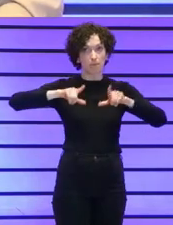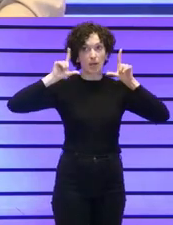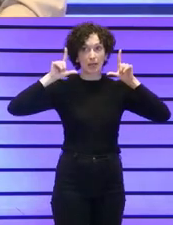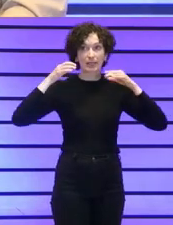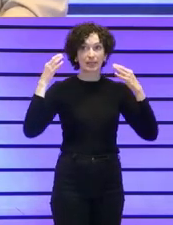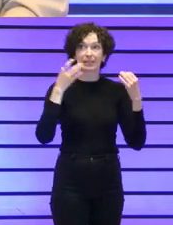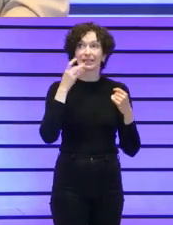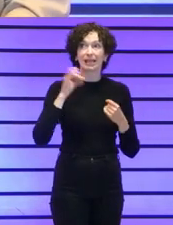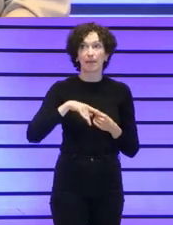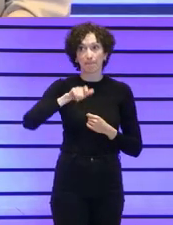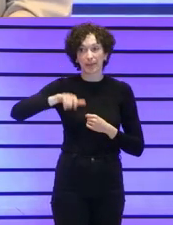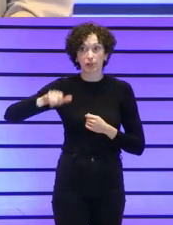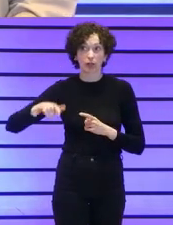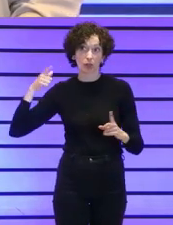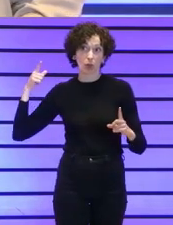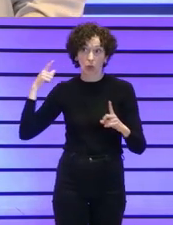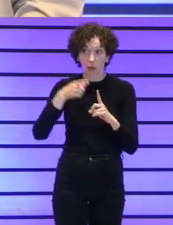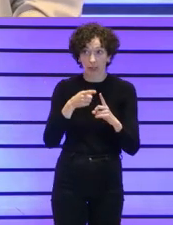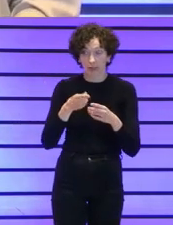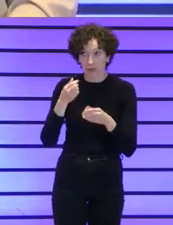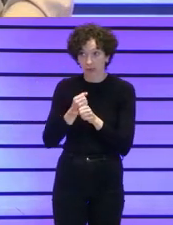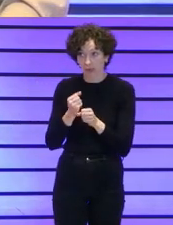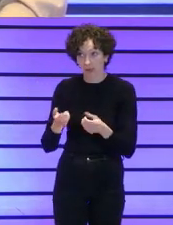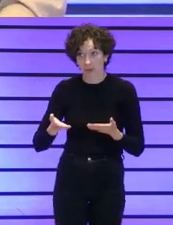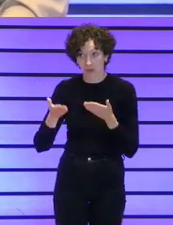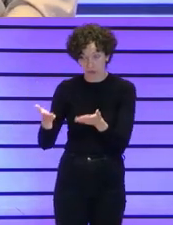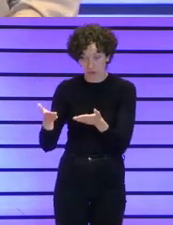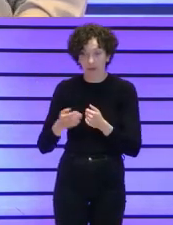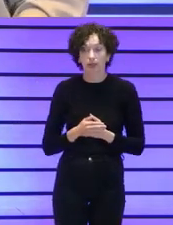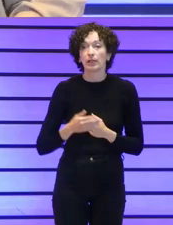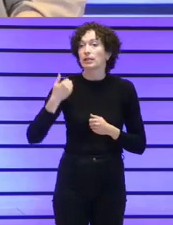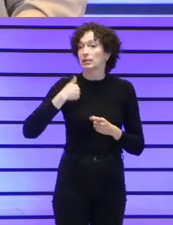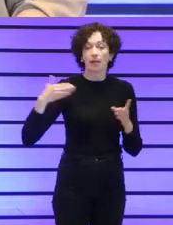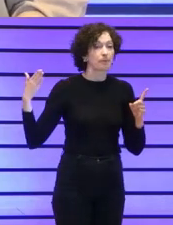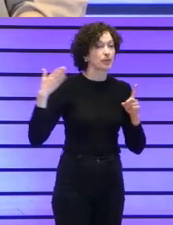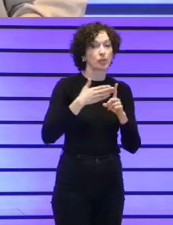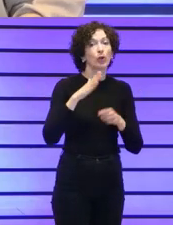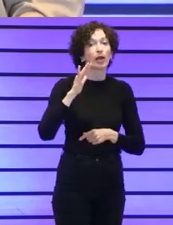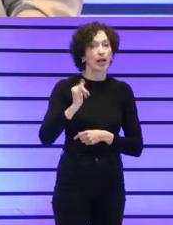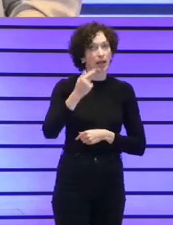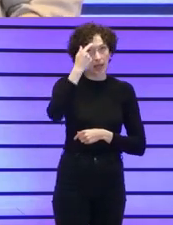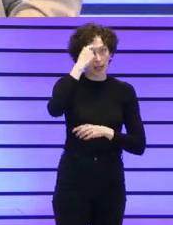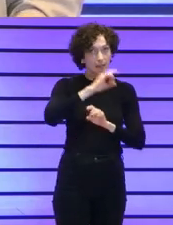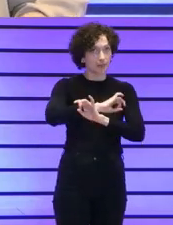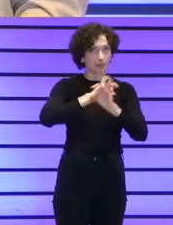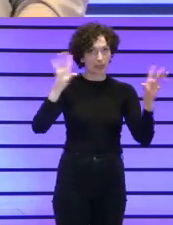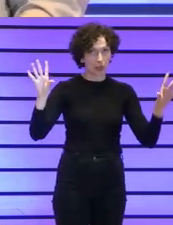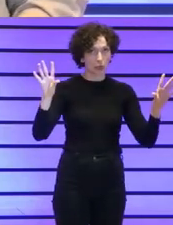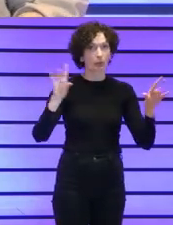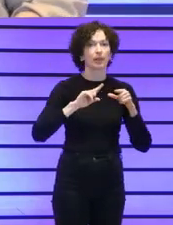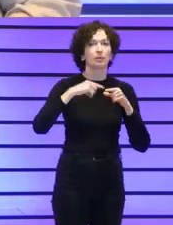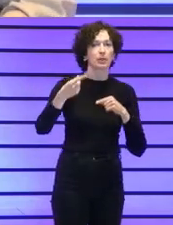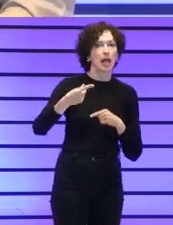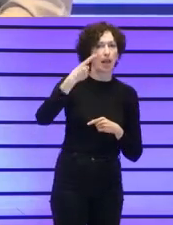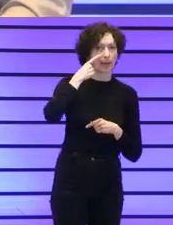las personas a las que servimos. Y una vez tienes esa misión claramente formulada, tú imaginas la